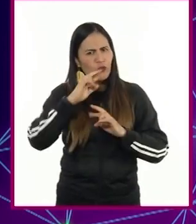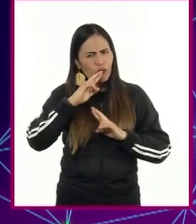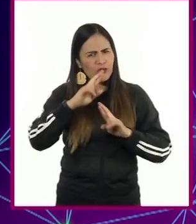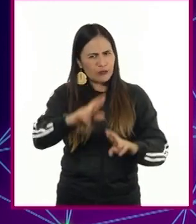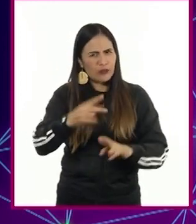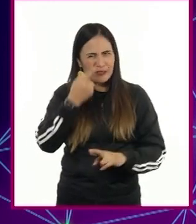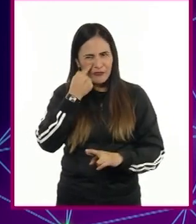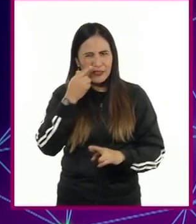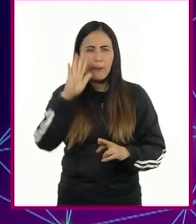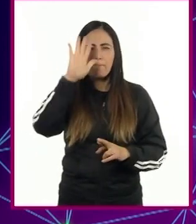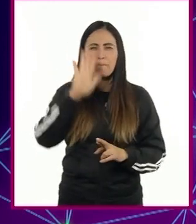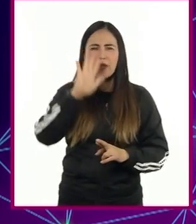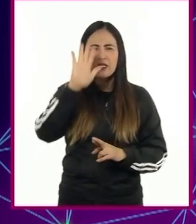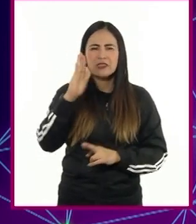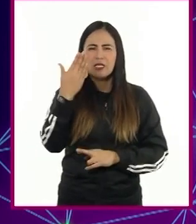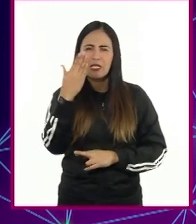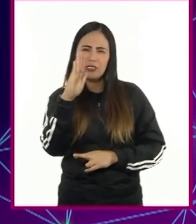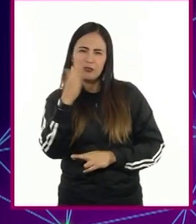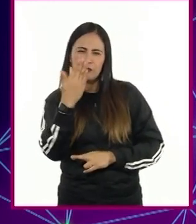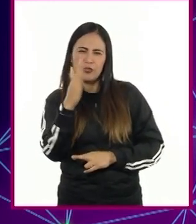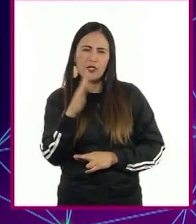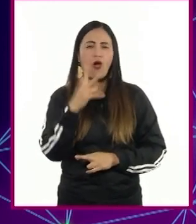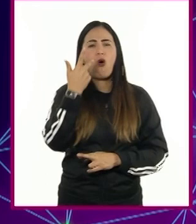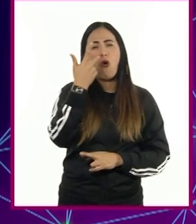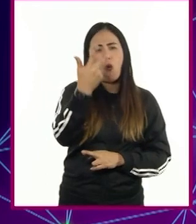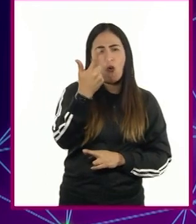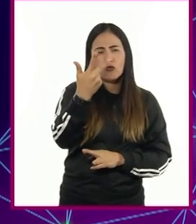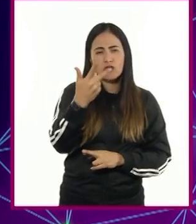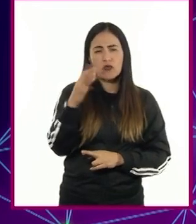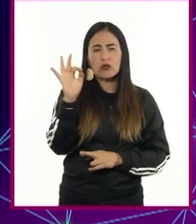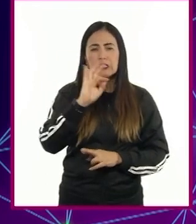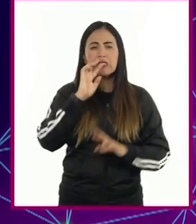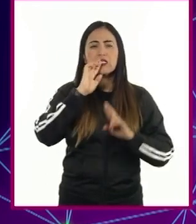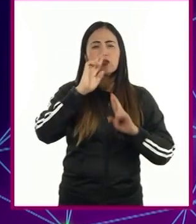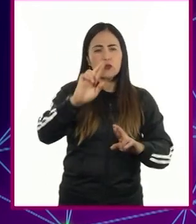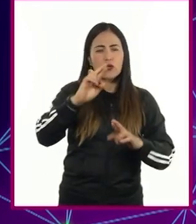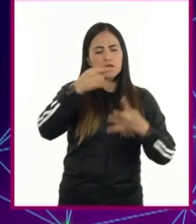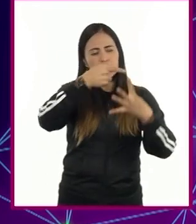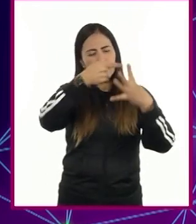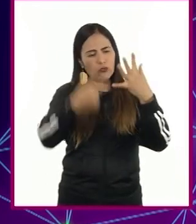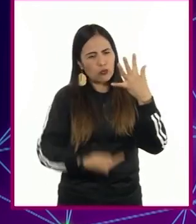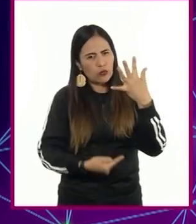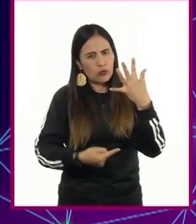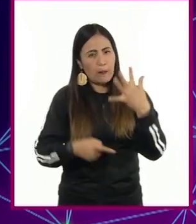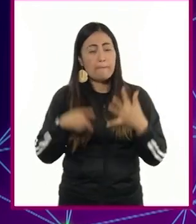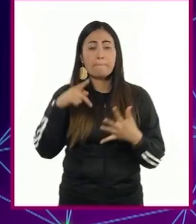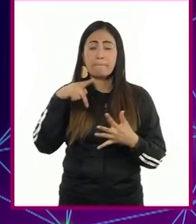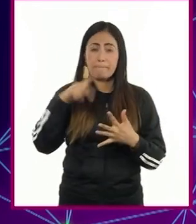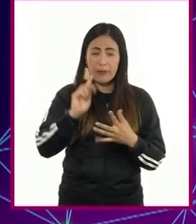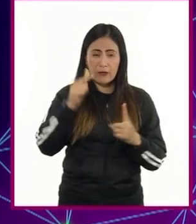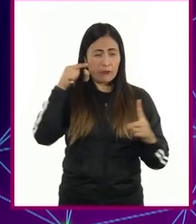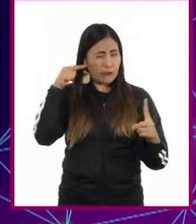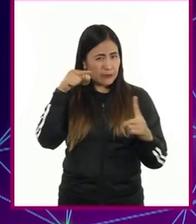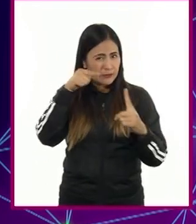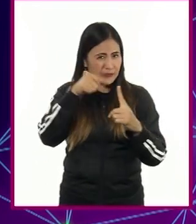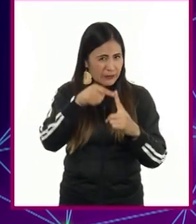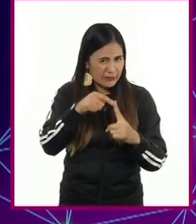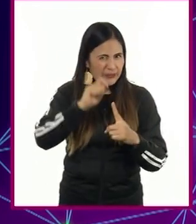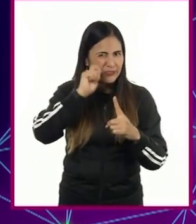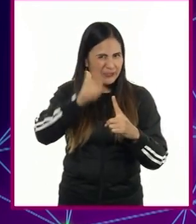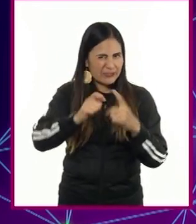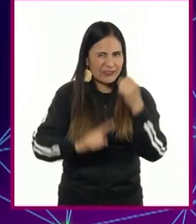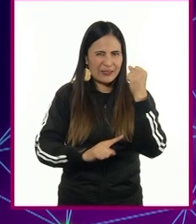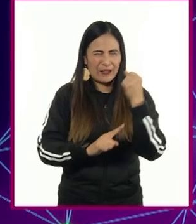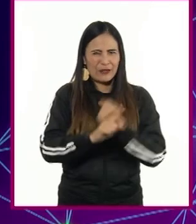en un espejo, siendo 8 posibles formas de resolverlo. Sin embargo, la clave geométrica es la